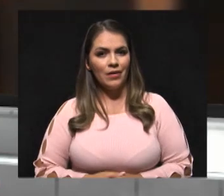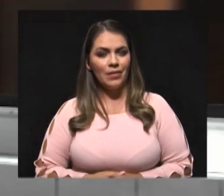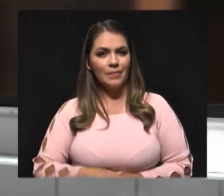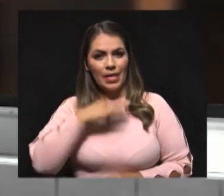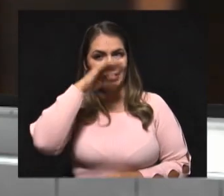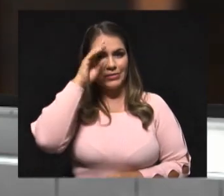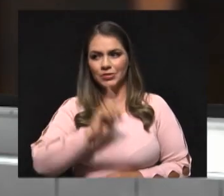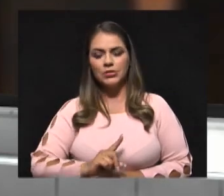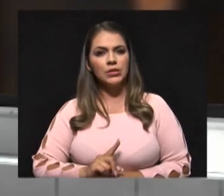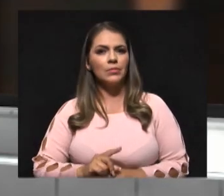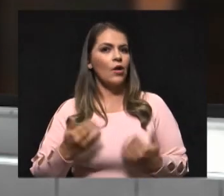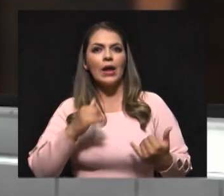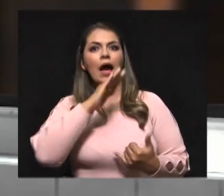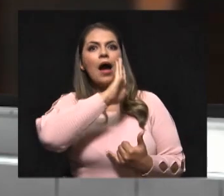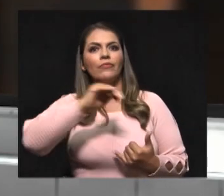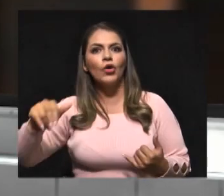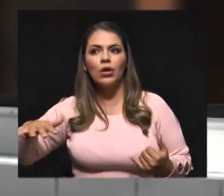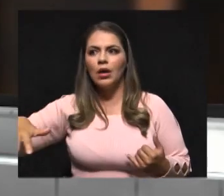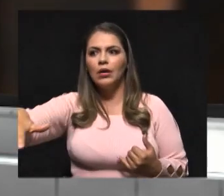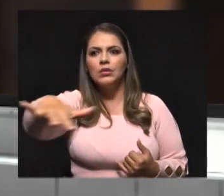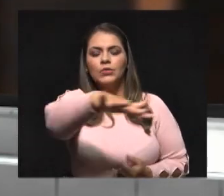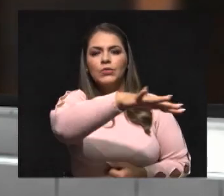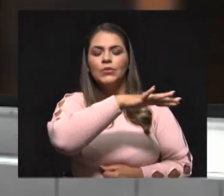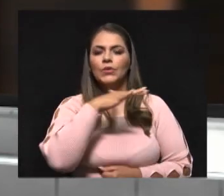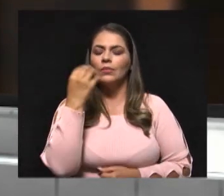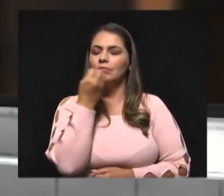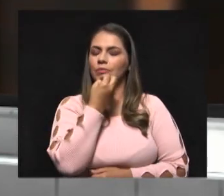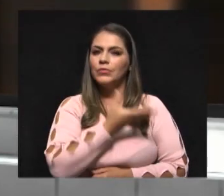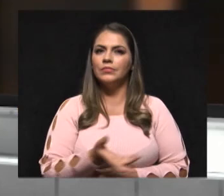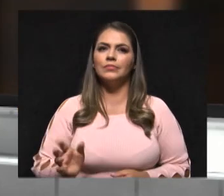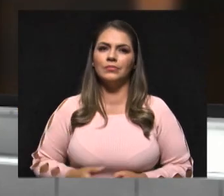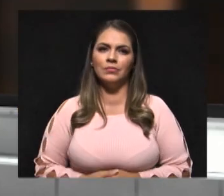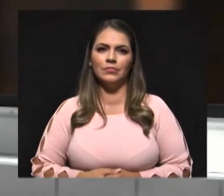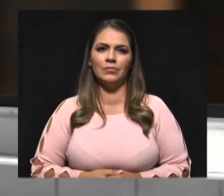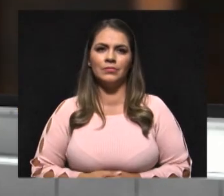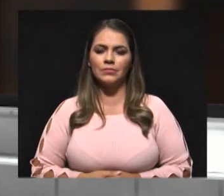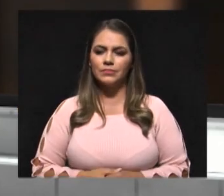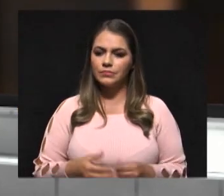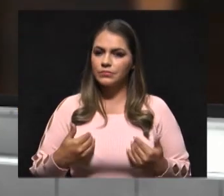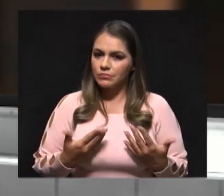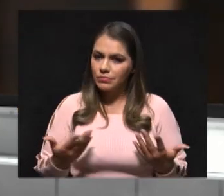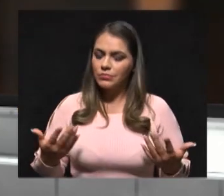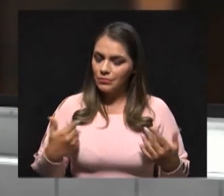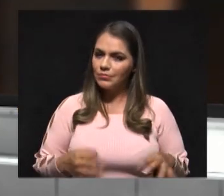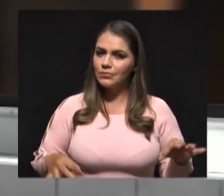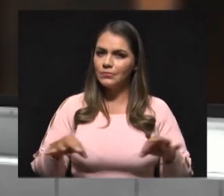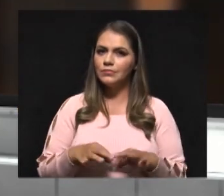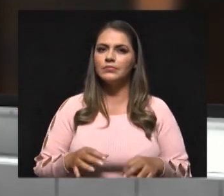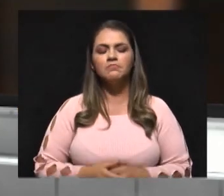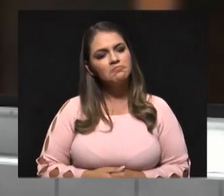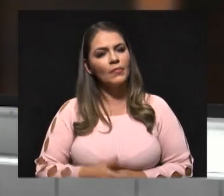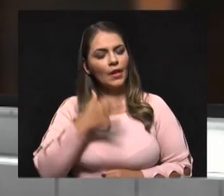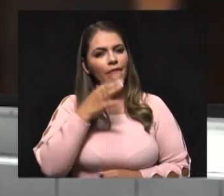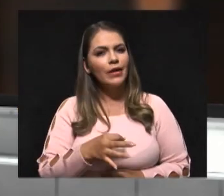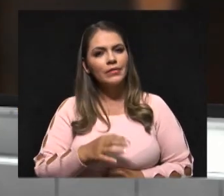porque es que un montón de cosas por descubrir aquí en antioquia y nuestro departamento tiene un potencial muy importante que realmente